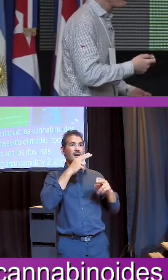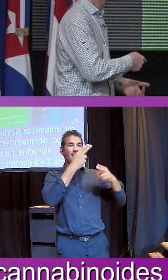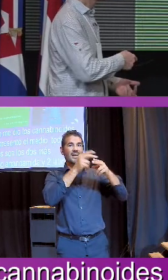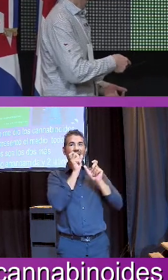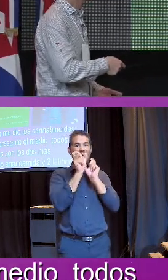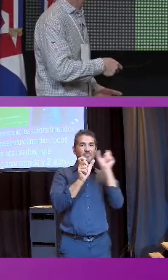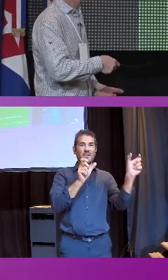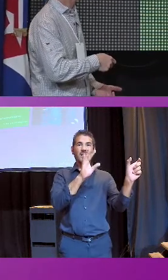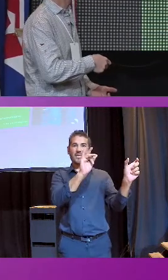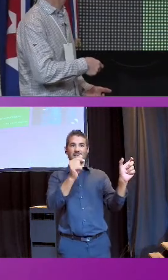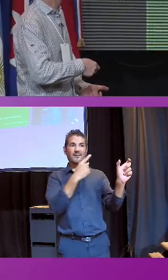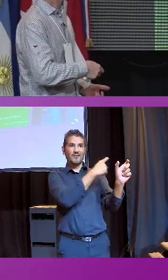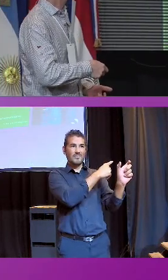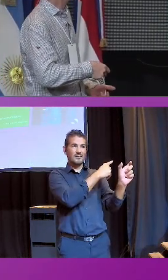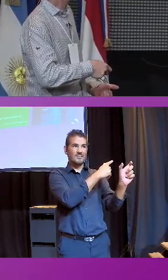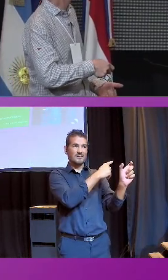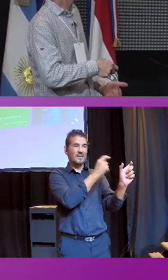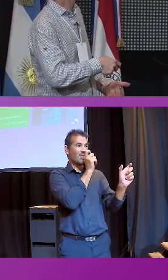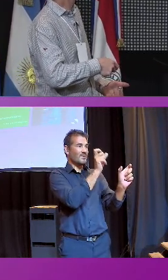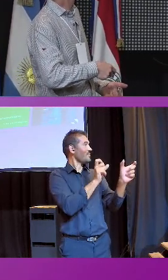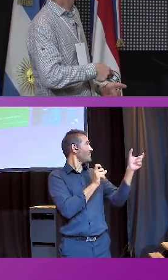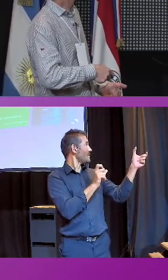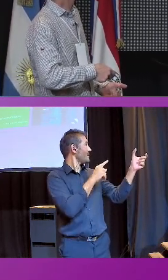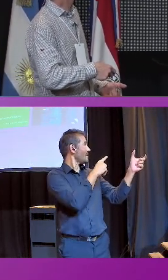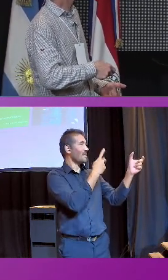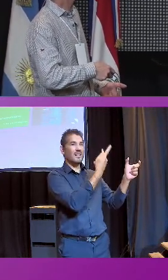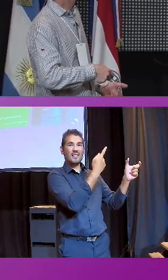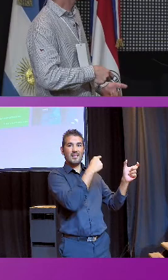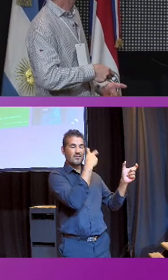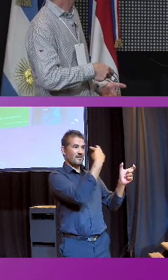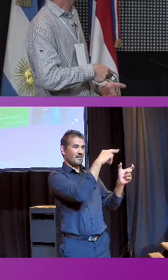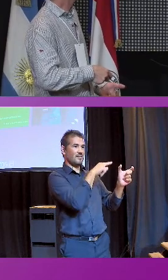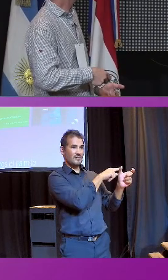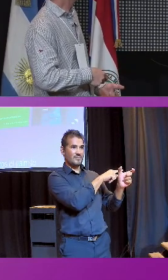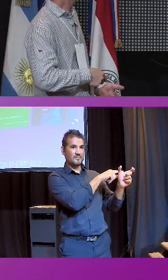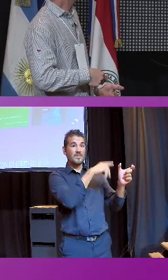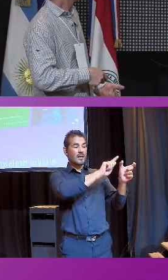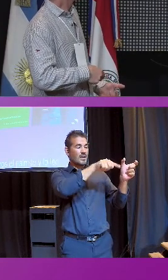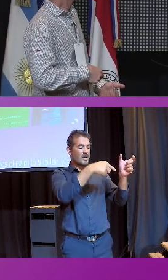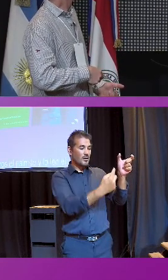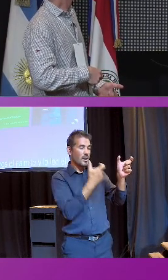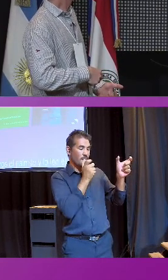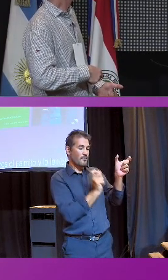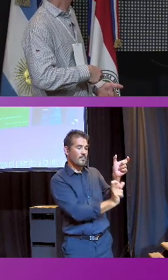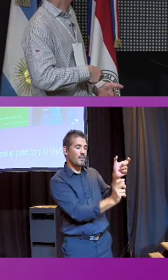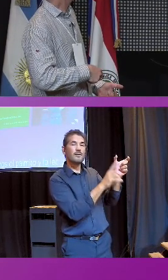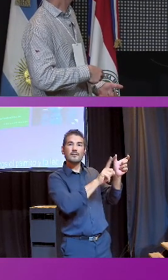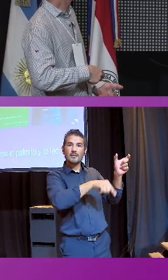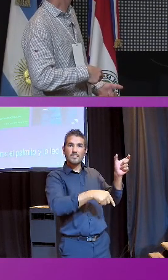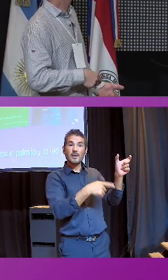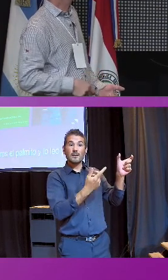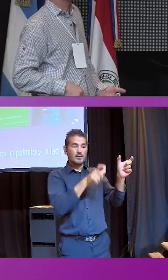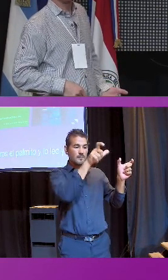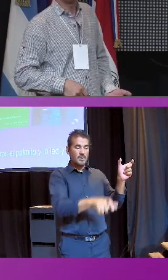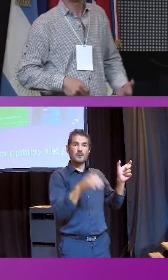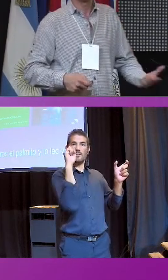2-araquinoilglicerol, 2-AG, que le dicen, ¿sí? Y también estos otros, el palmitoil y el oleoil, en 93 niños con autismo y